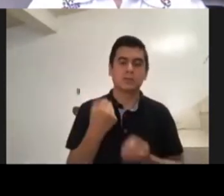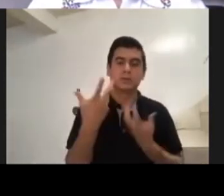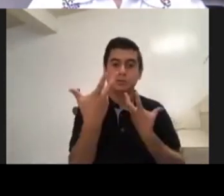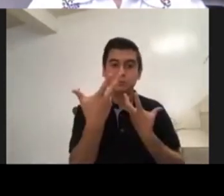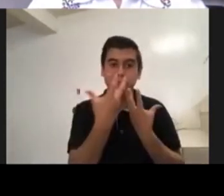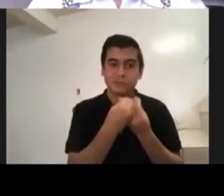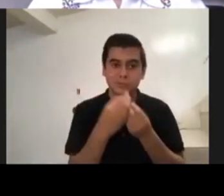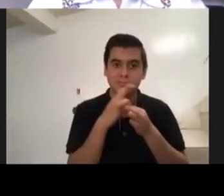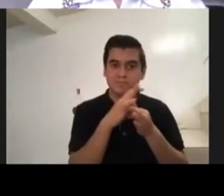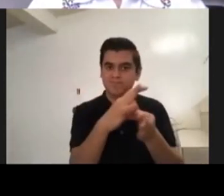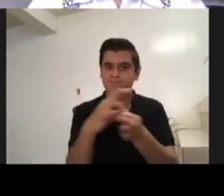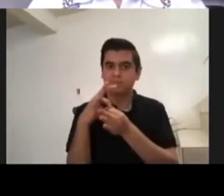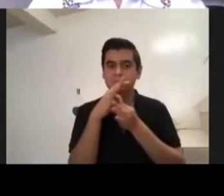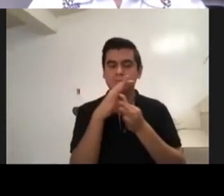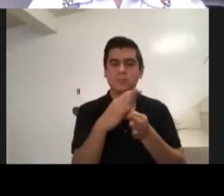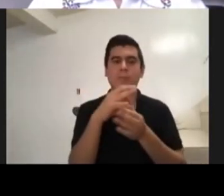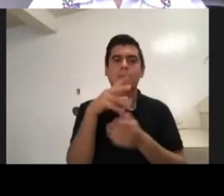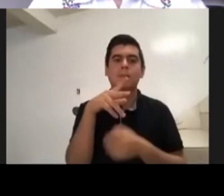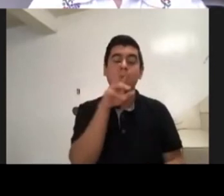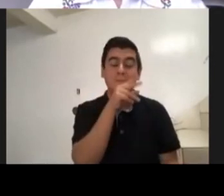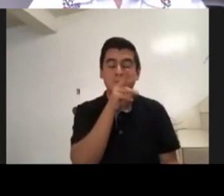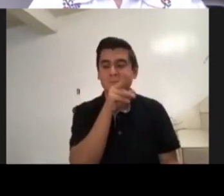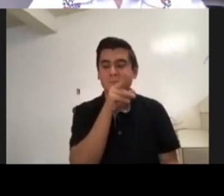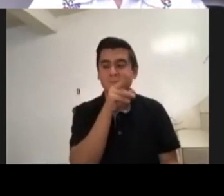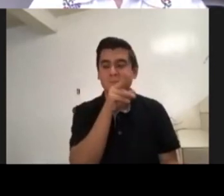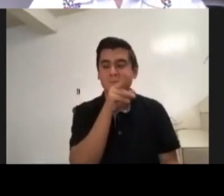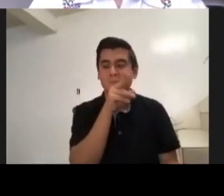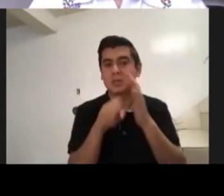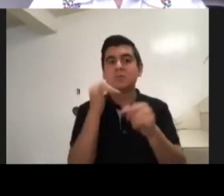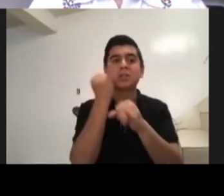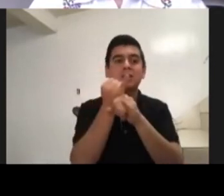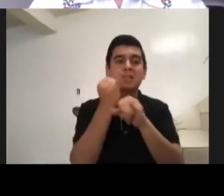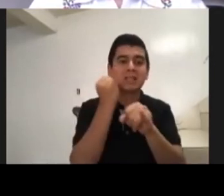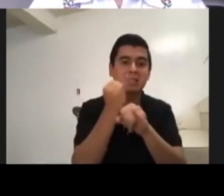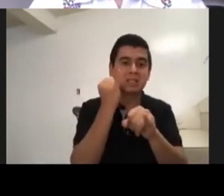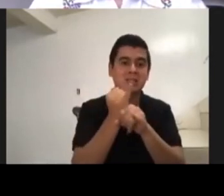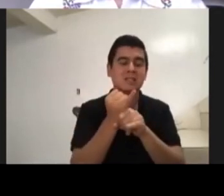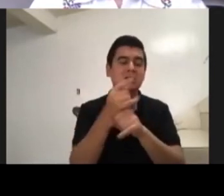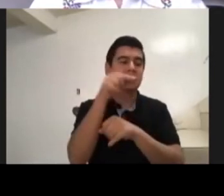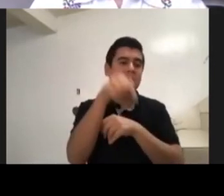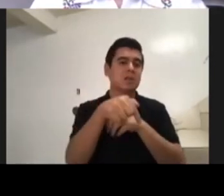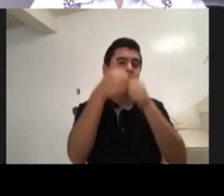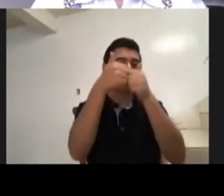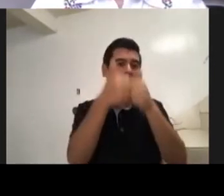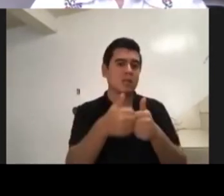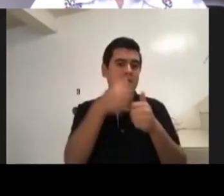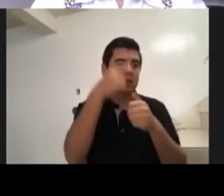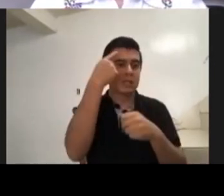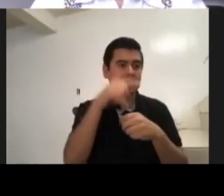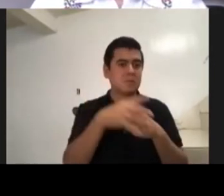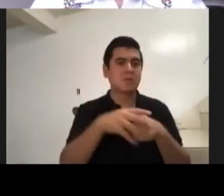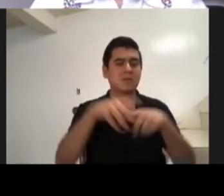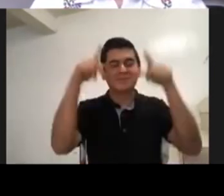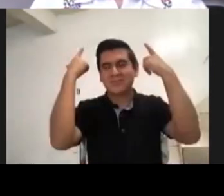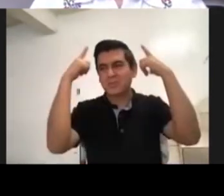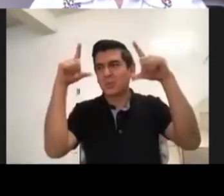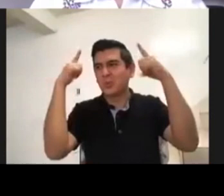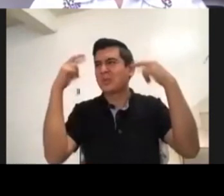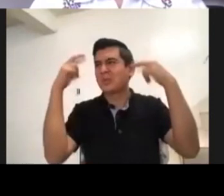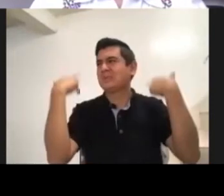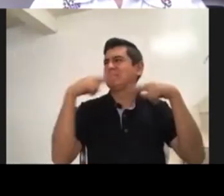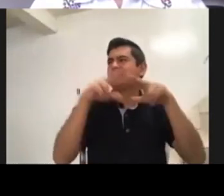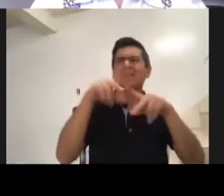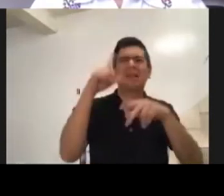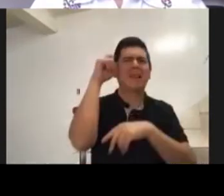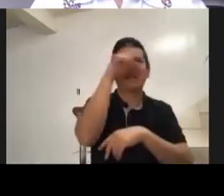Preocupa que la tecnología, el lugar de residencia, el estrés laboral de profesores y la